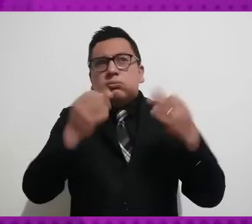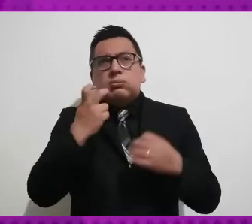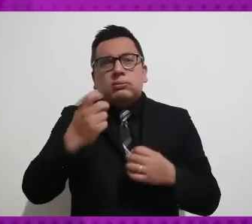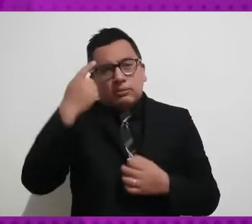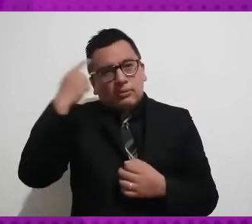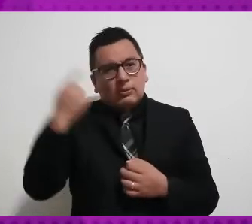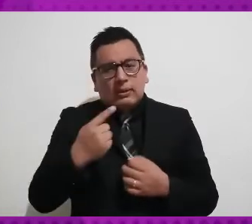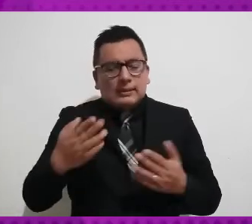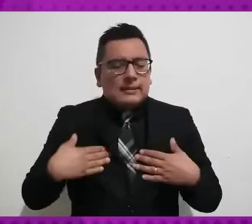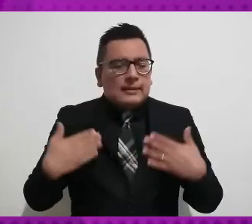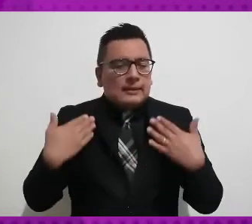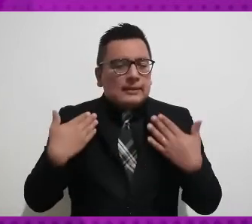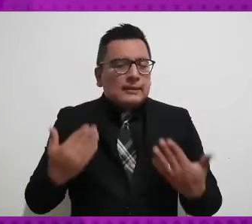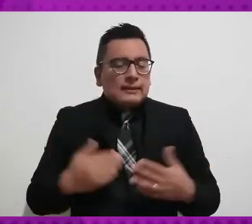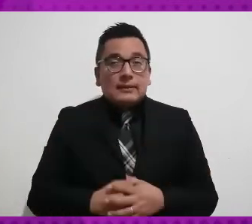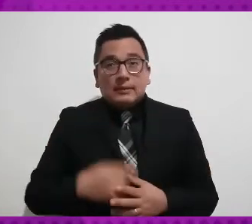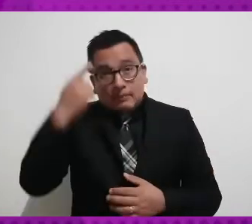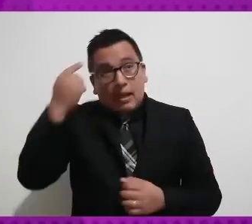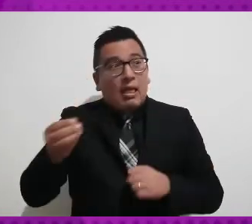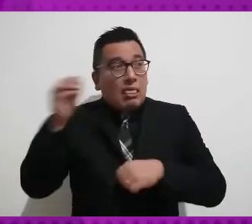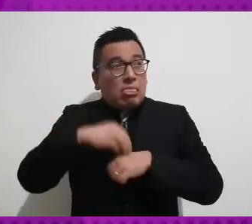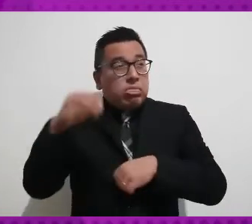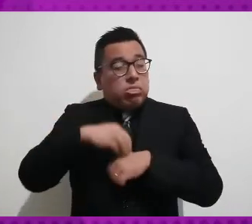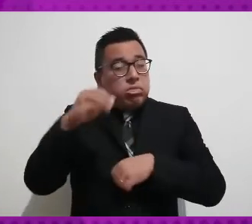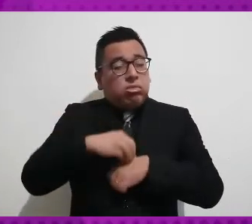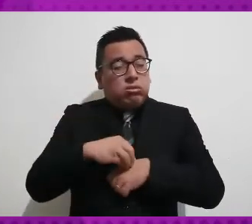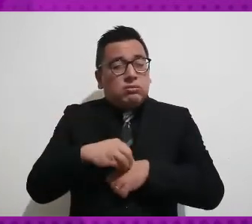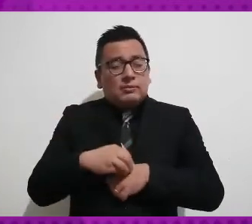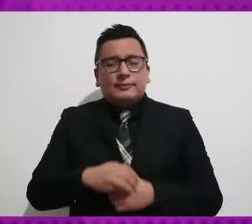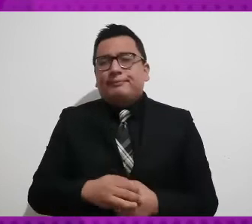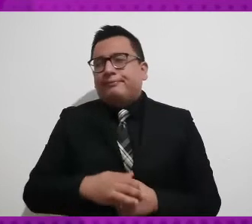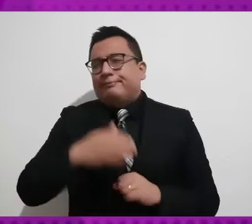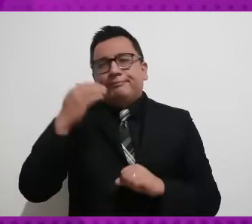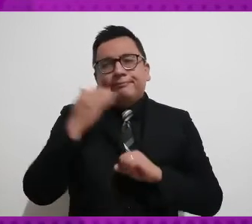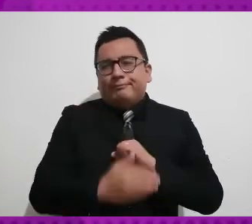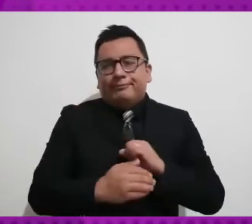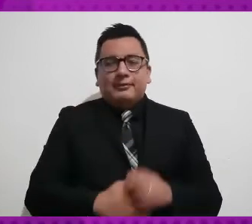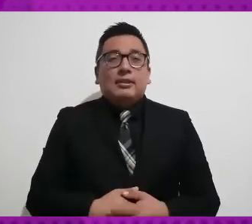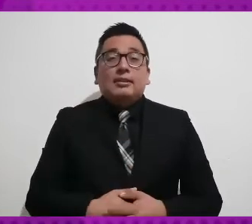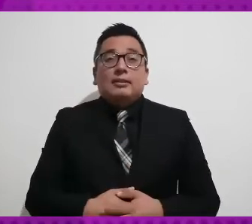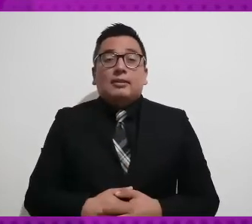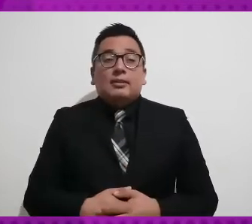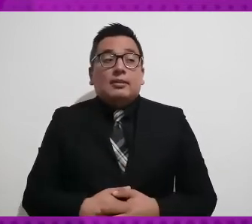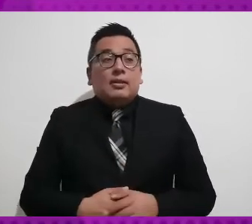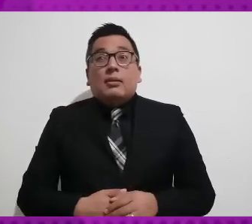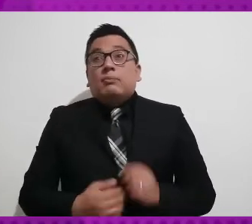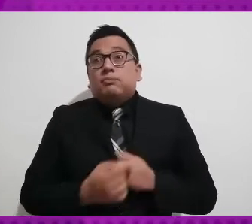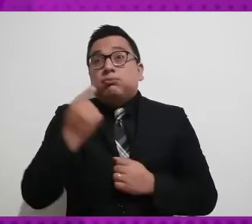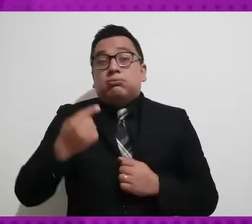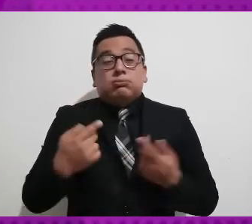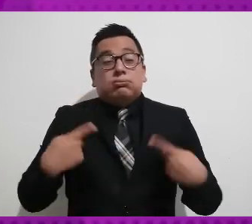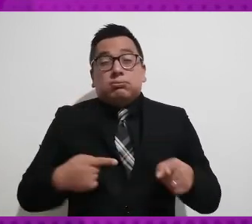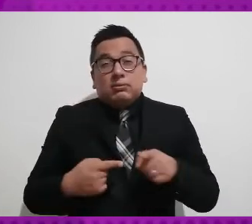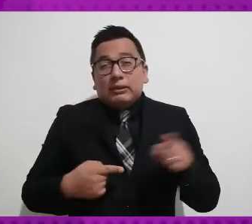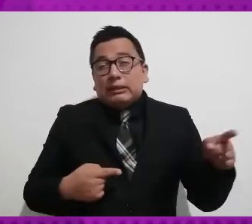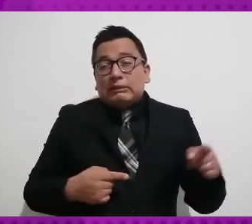dar esa certeza y evitar que todo este bombardeo de información que se da actualmente en las redes sociales tengan un impacto negativo en la sociedad en